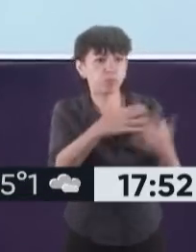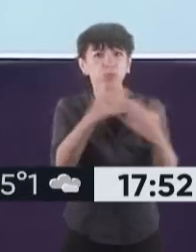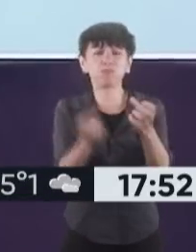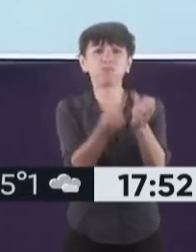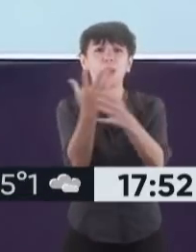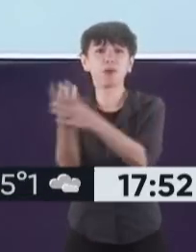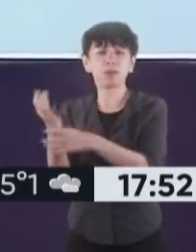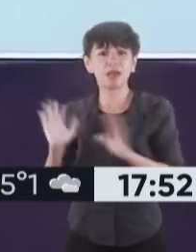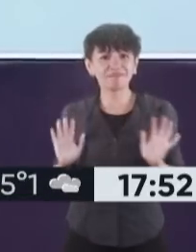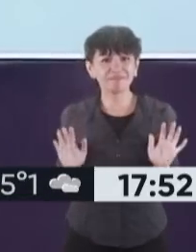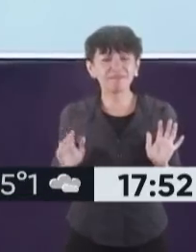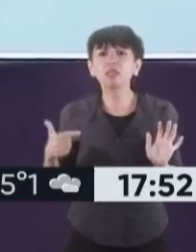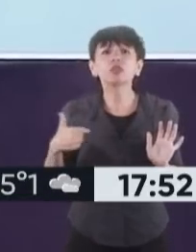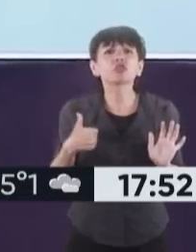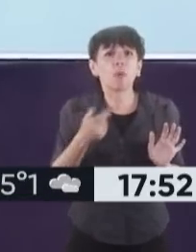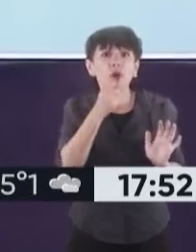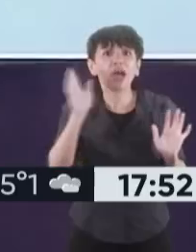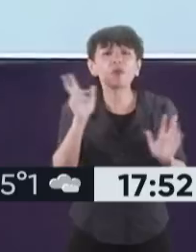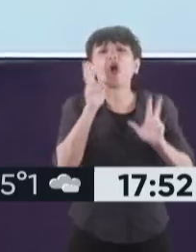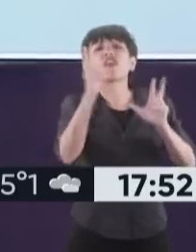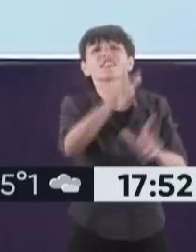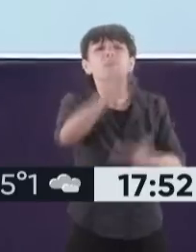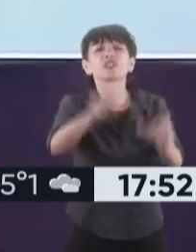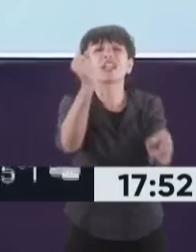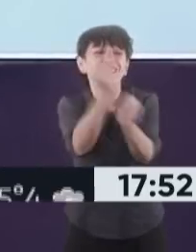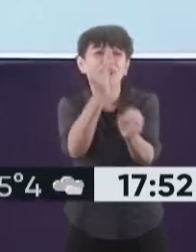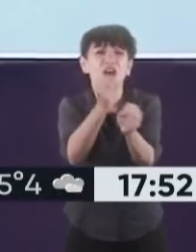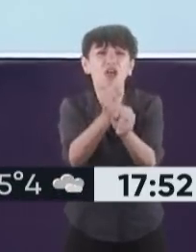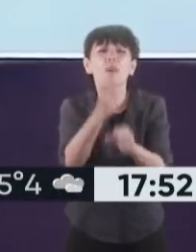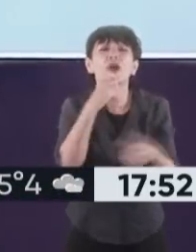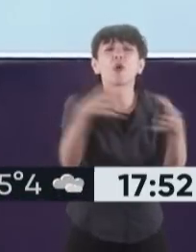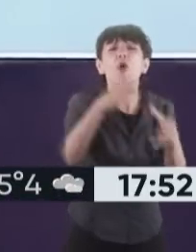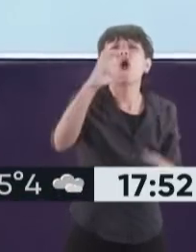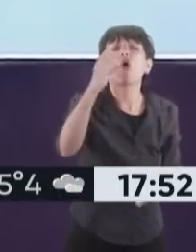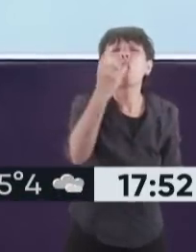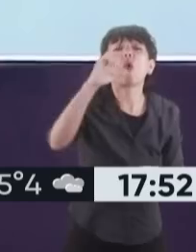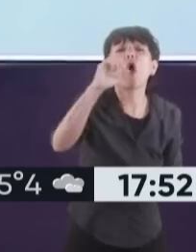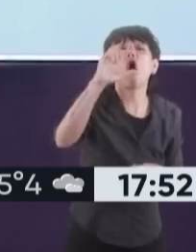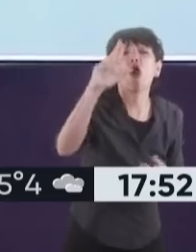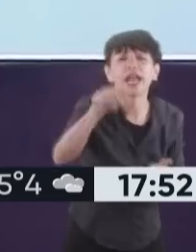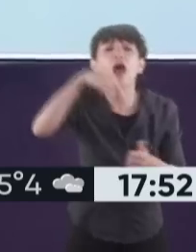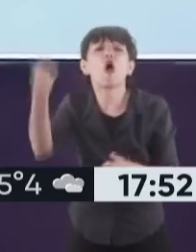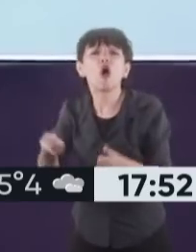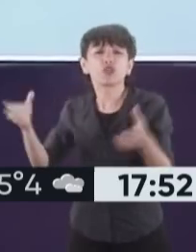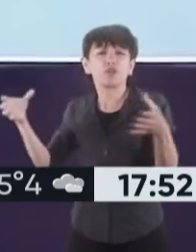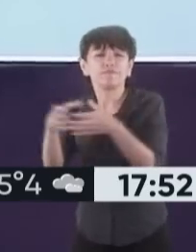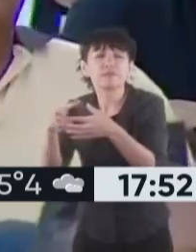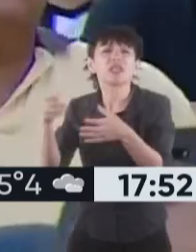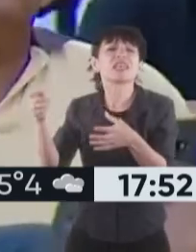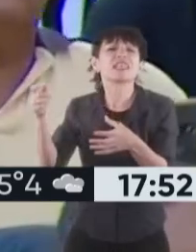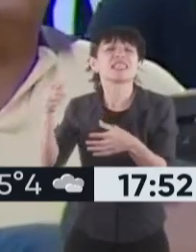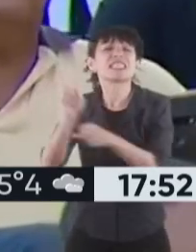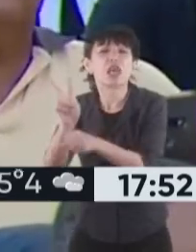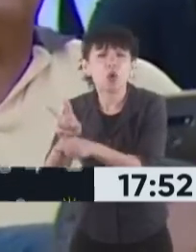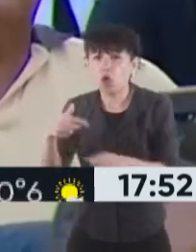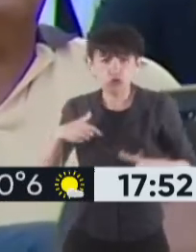Yo nunca le prometí a los trabajadores, a los amigos de la UOCRA, a los compañeros del seguro, nunca les prometí que iban a dejar de